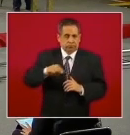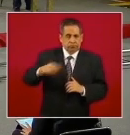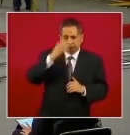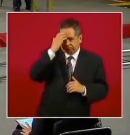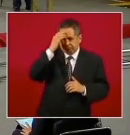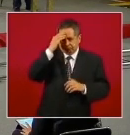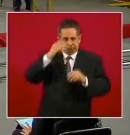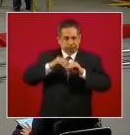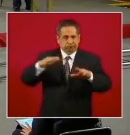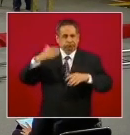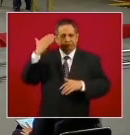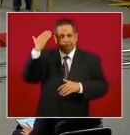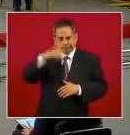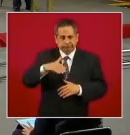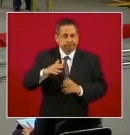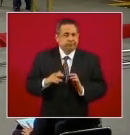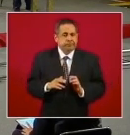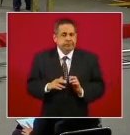conocer